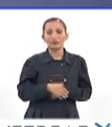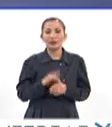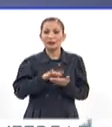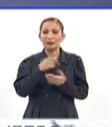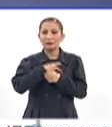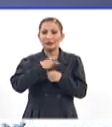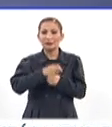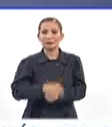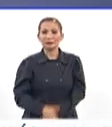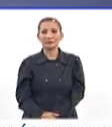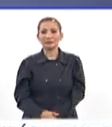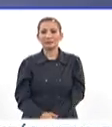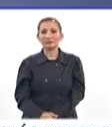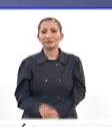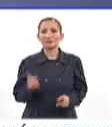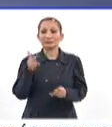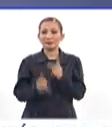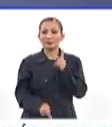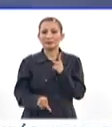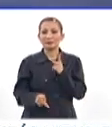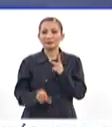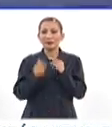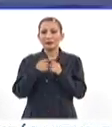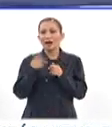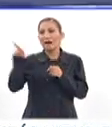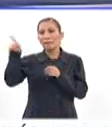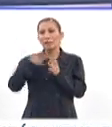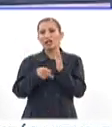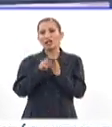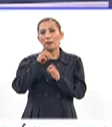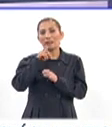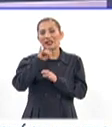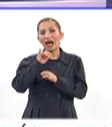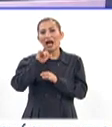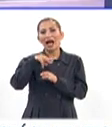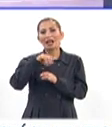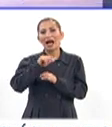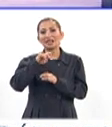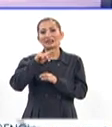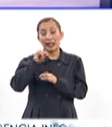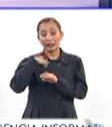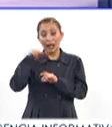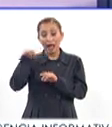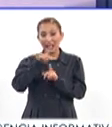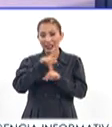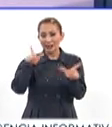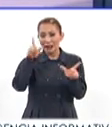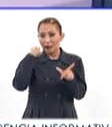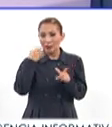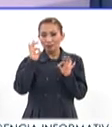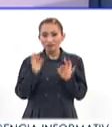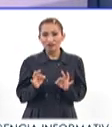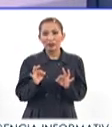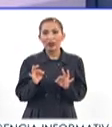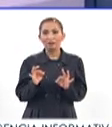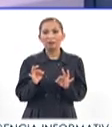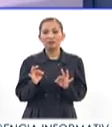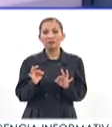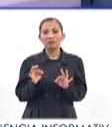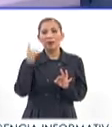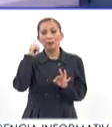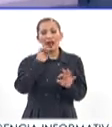por la invitación. Gracias a ti. Una breve pausa, nos vamos hasta el Palacio de Minería con Ana Cristina Olvera, quien ya se encuentra lista completamente en vivo